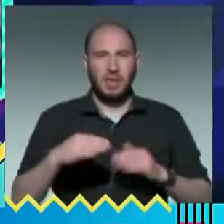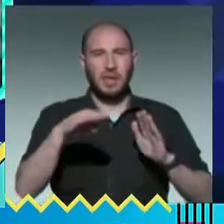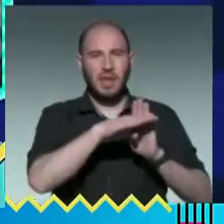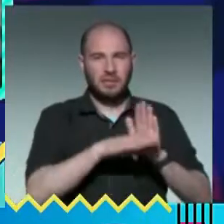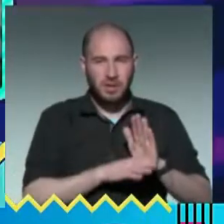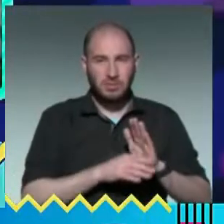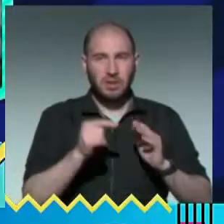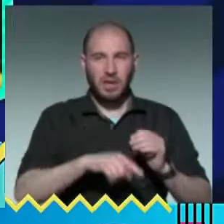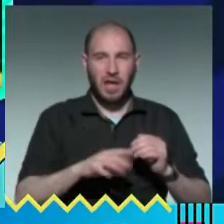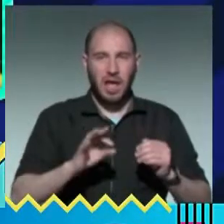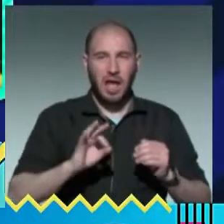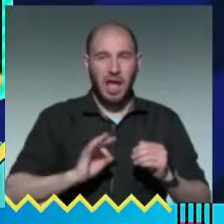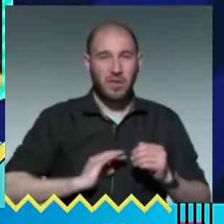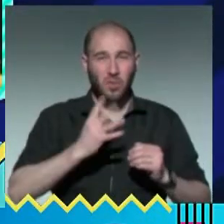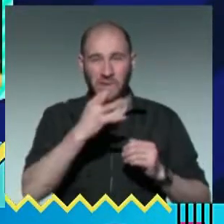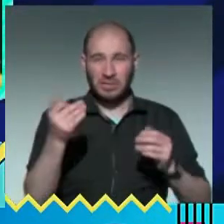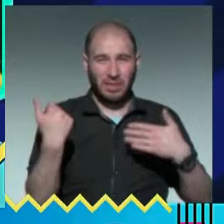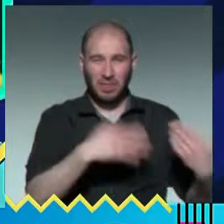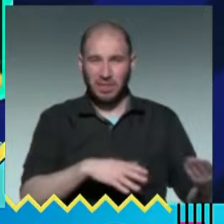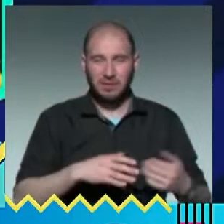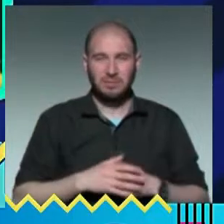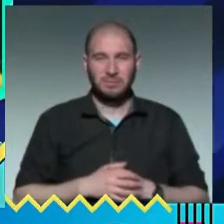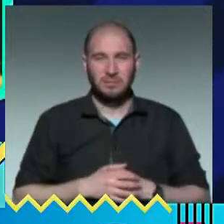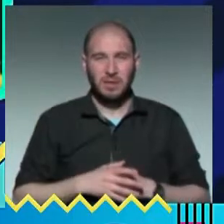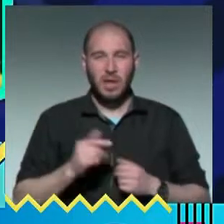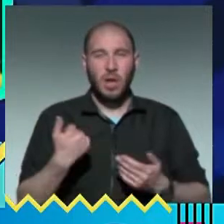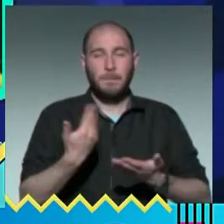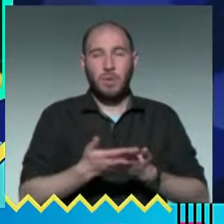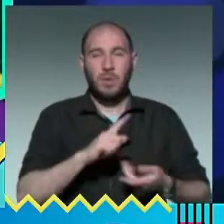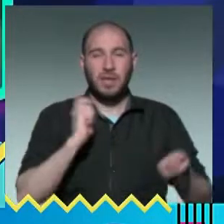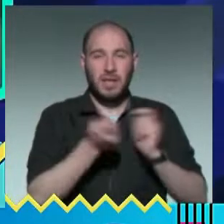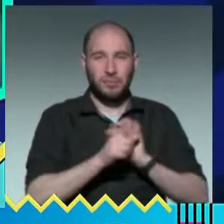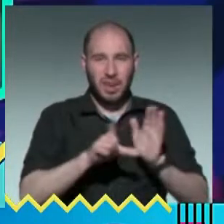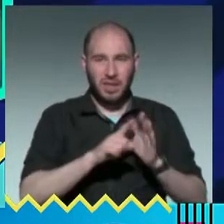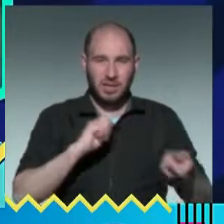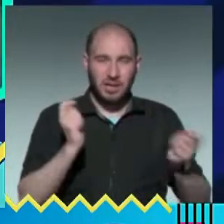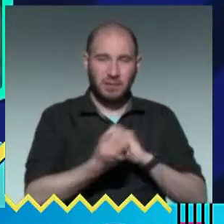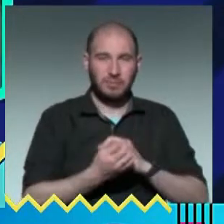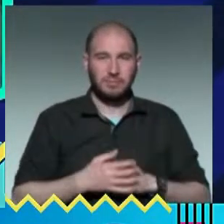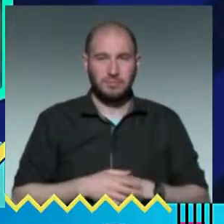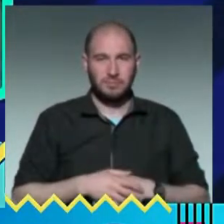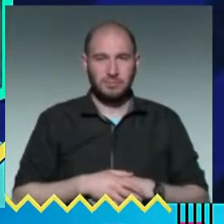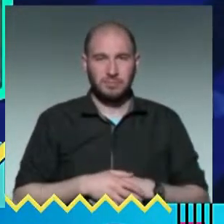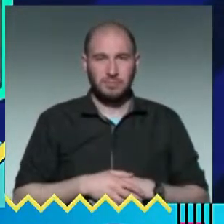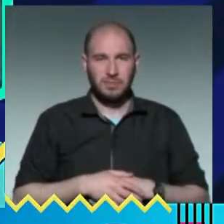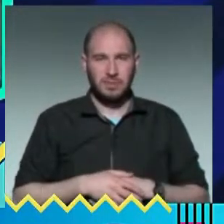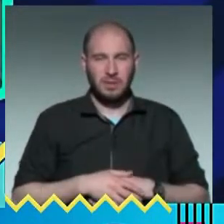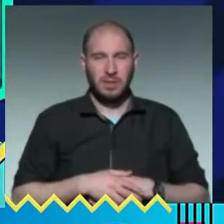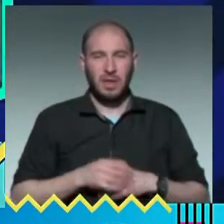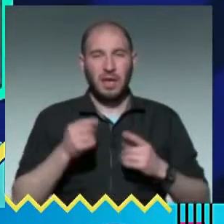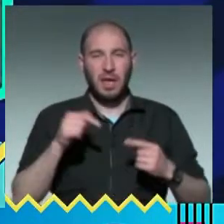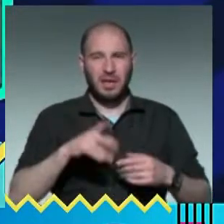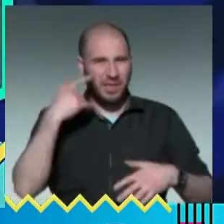Clasificación que fue dejada hace más de 40 años. Entonces, cuando se propuso modificar la ley, y a los efectos de